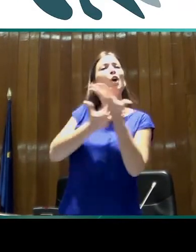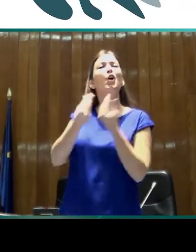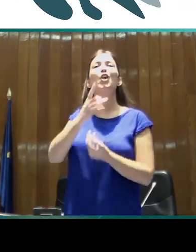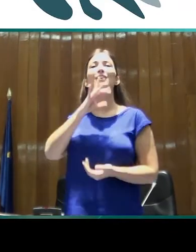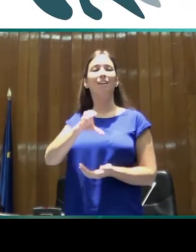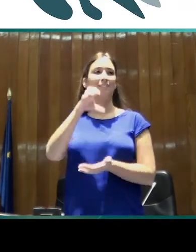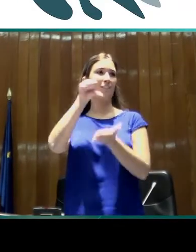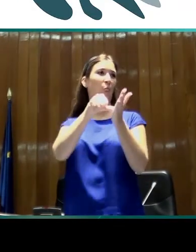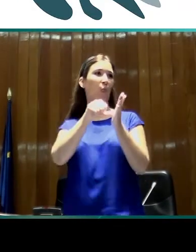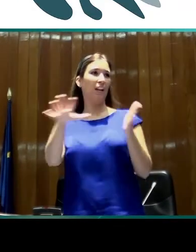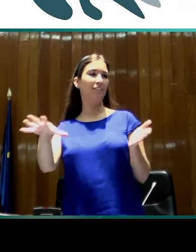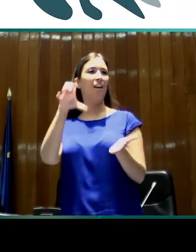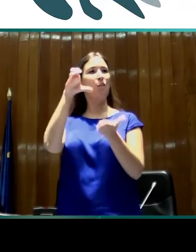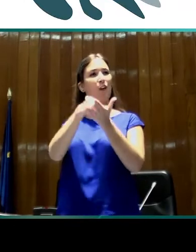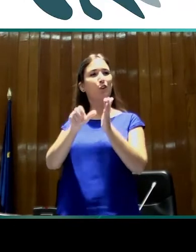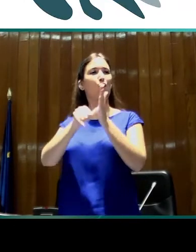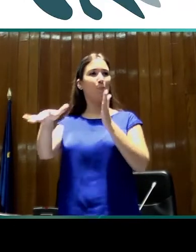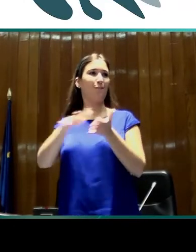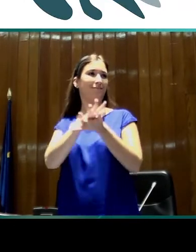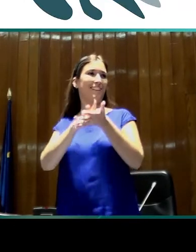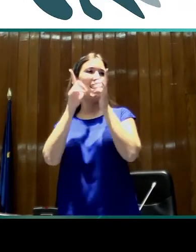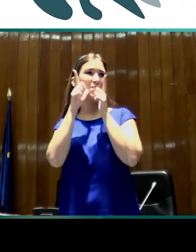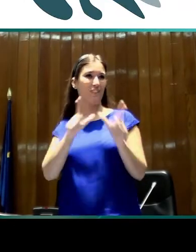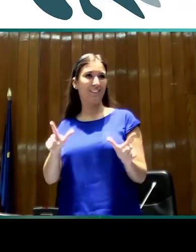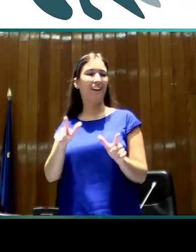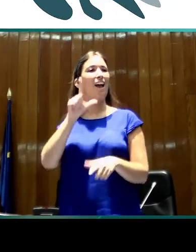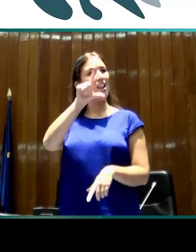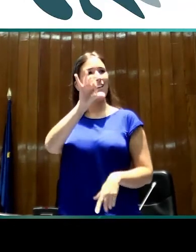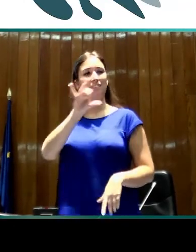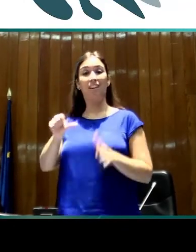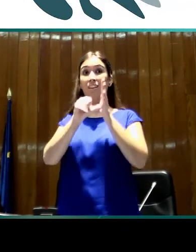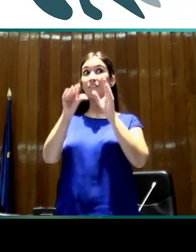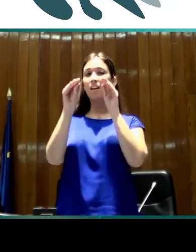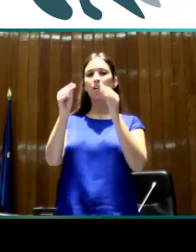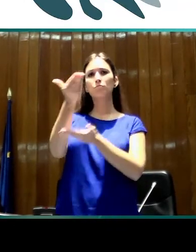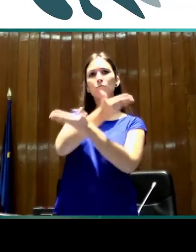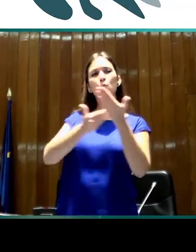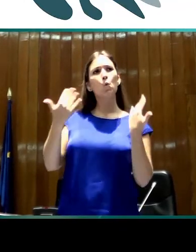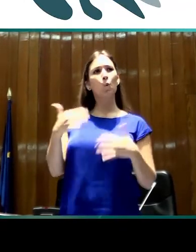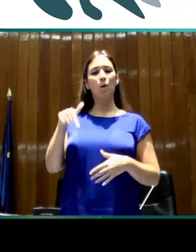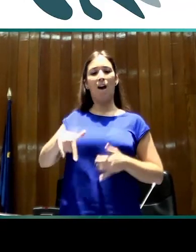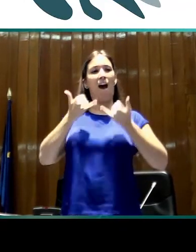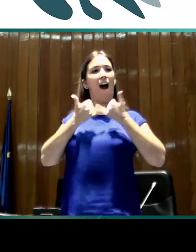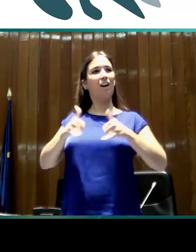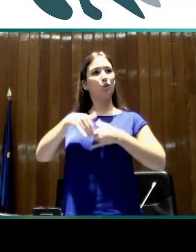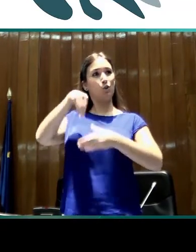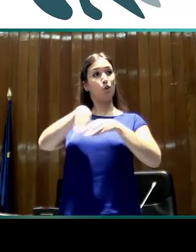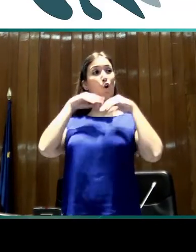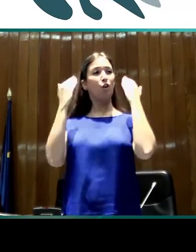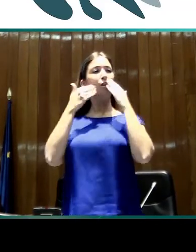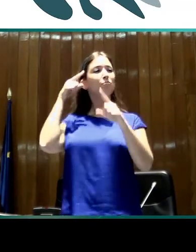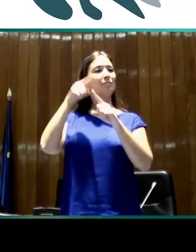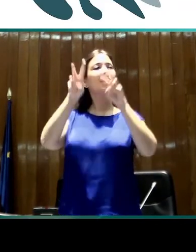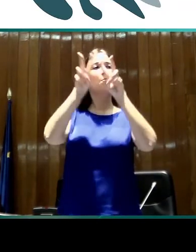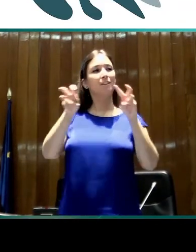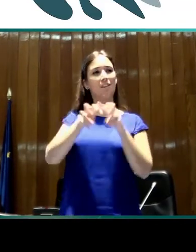Centro de Normalización Lingüística de la Lengua de Signos Española en estos actos del Congreso sobre la investigación de la